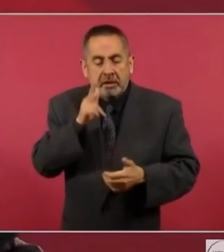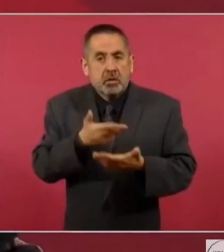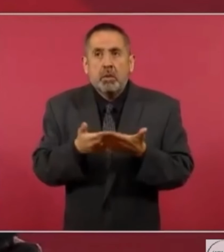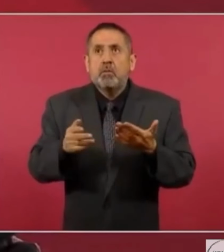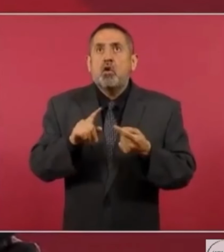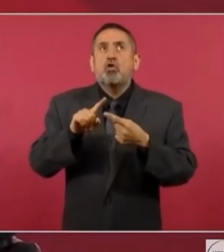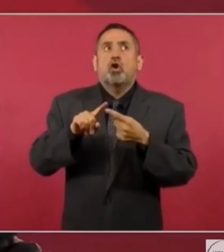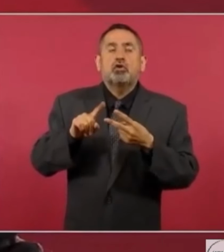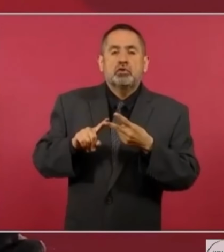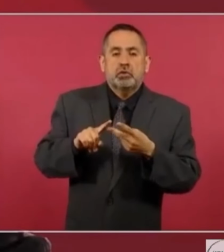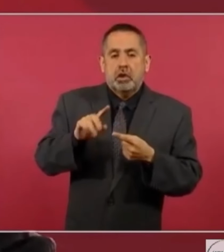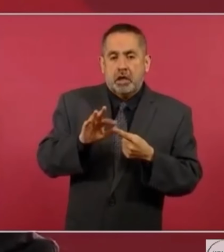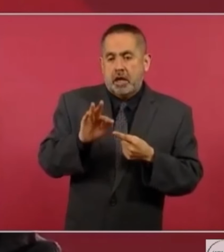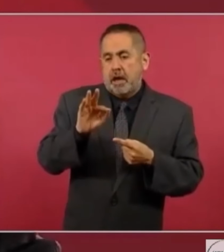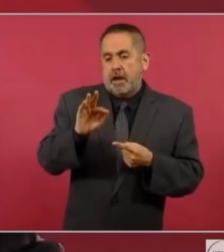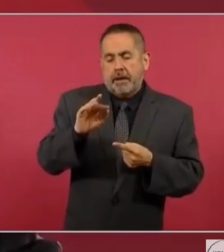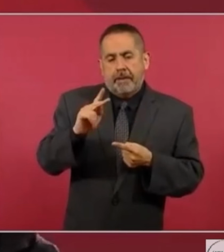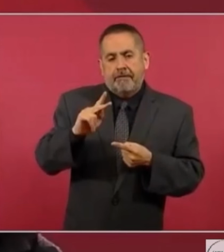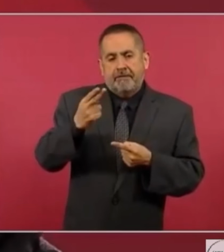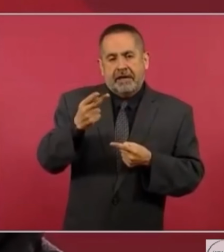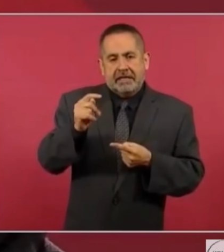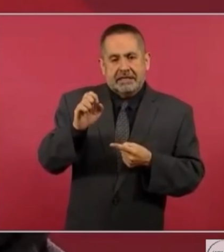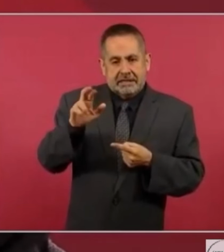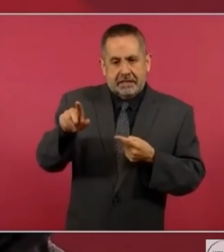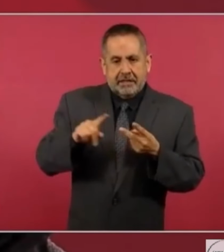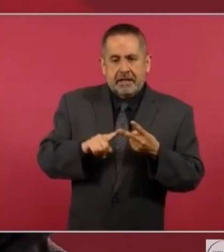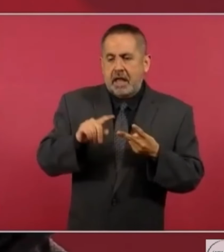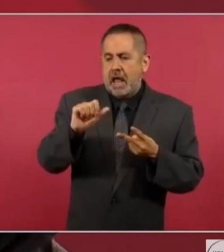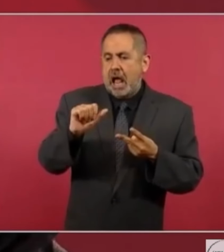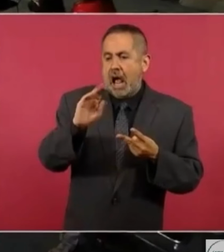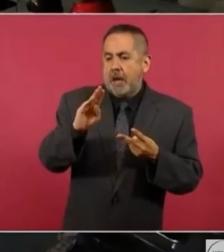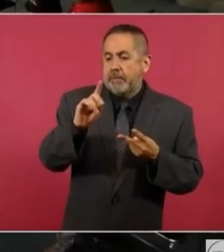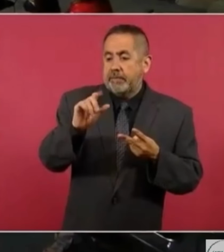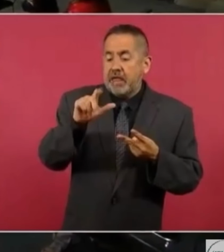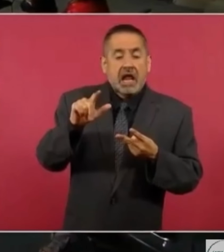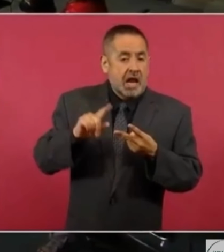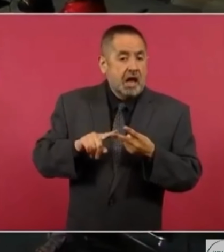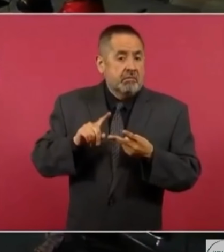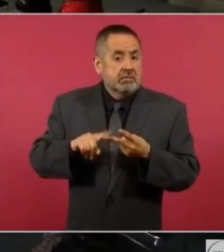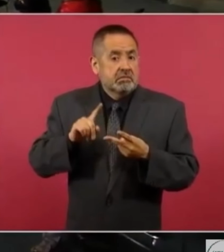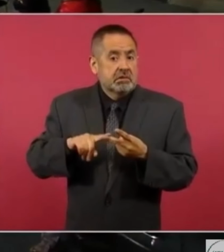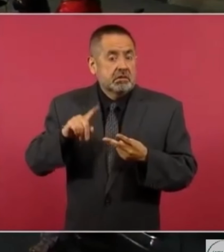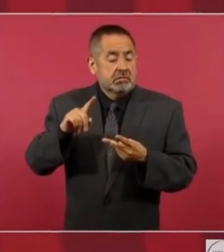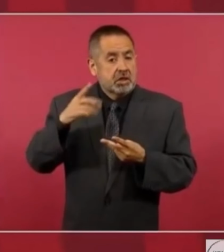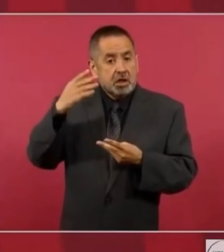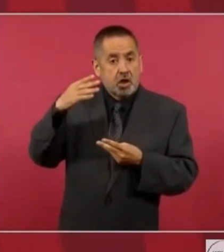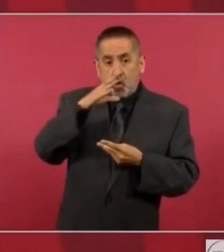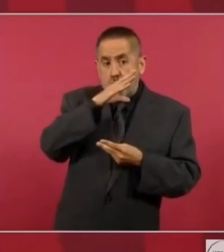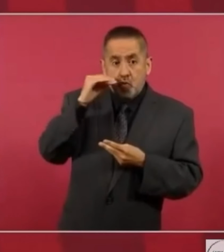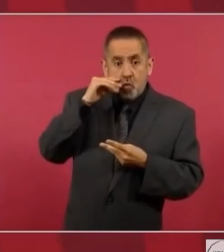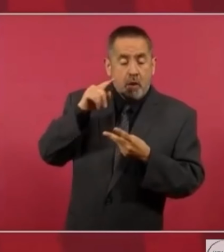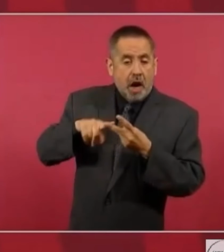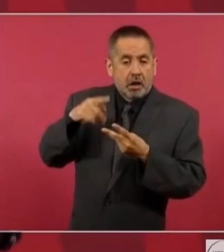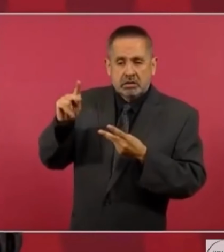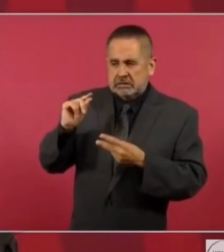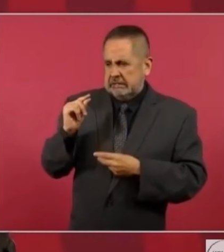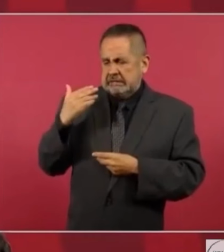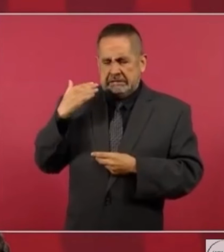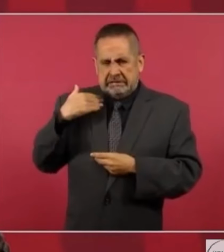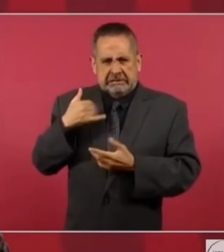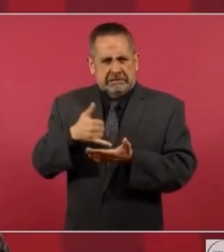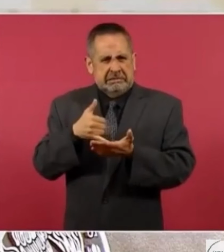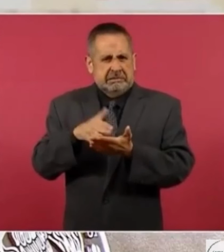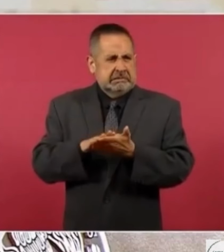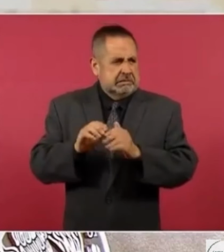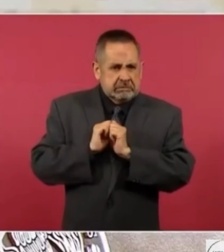son 2, la vacuna Pfizer y la vacuna Abdala. La vacuna cubana es una vacuna, hace poco se